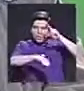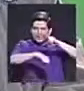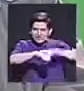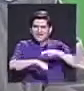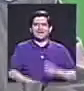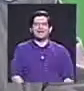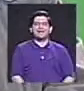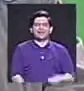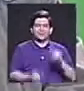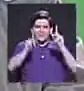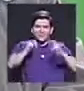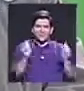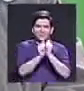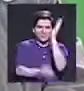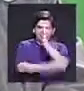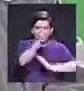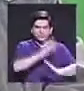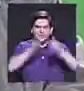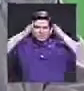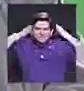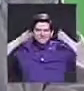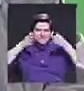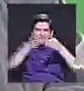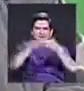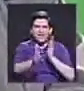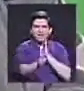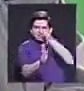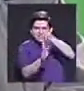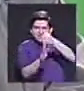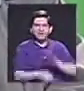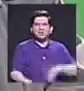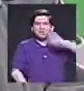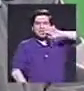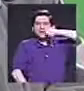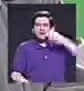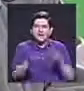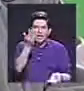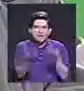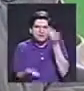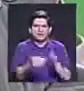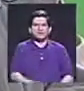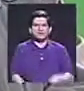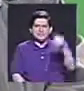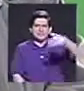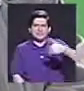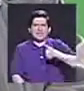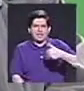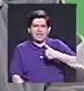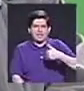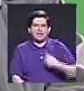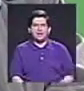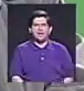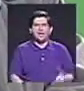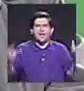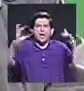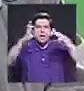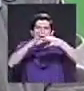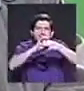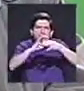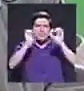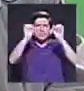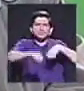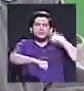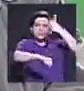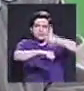mucho más concreto, mucho más dirigido, y tal vez la clave que aquí hay que ver es la coordinación que se